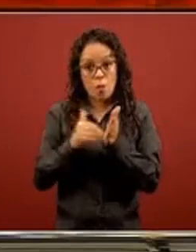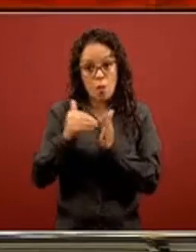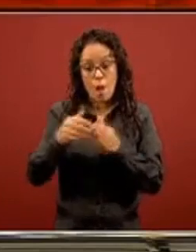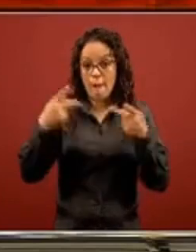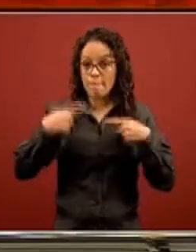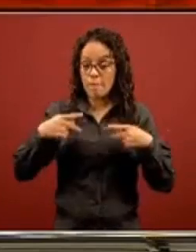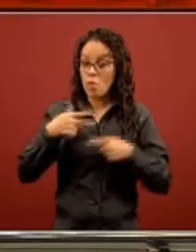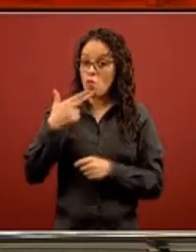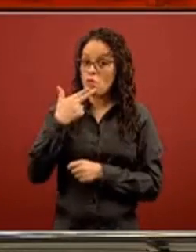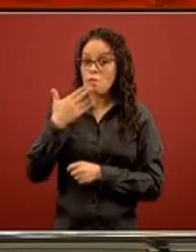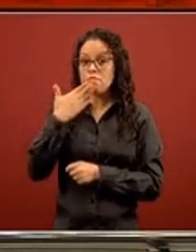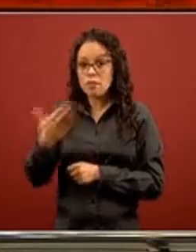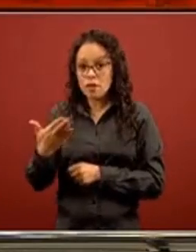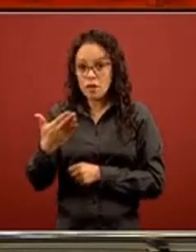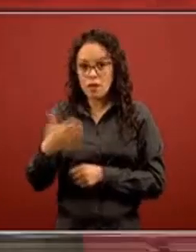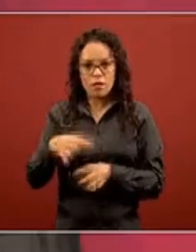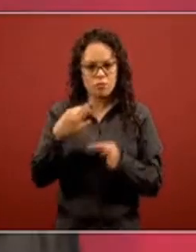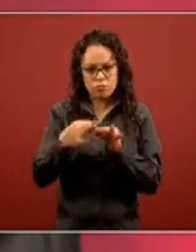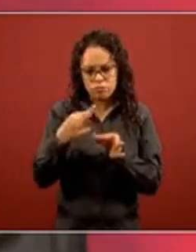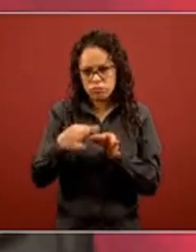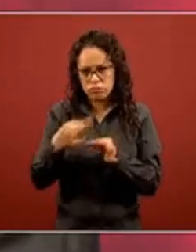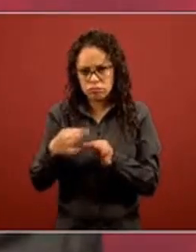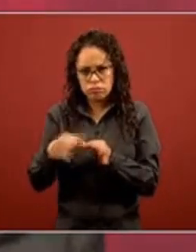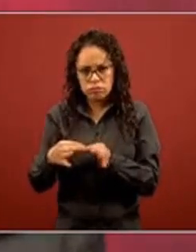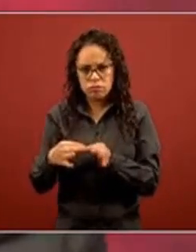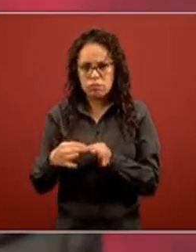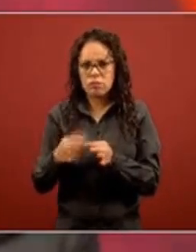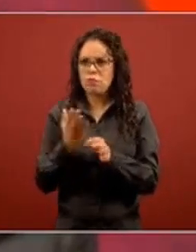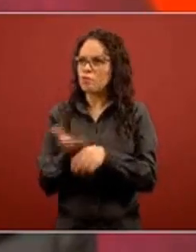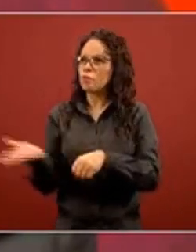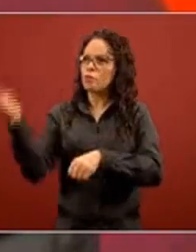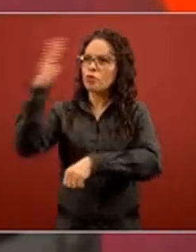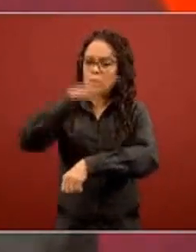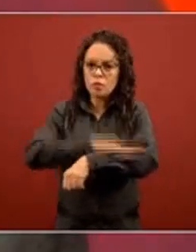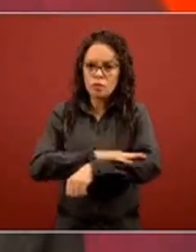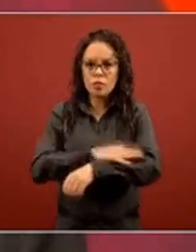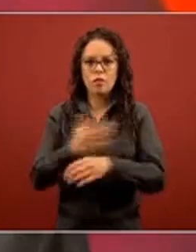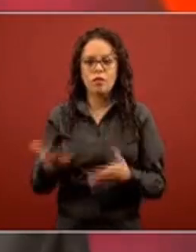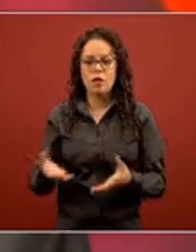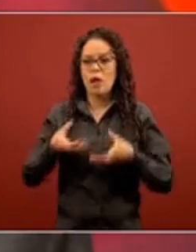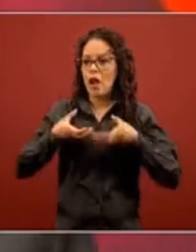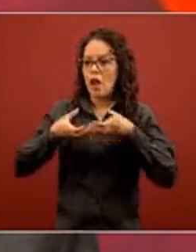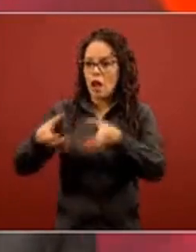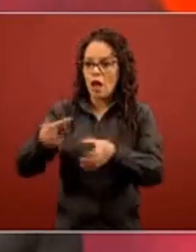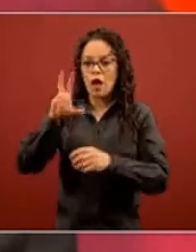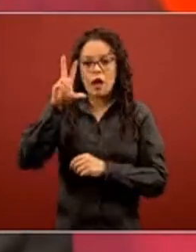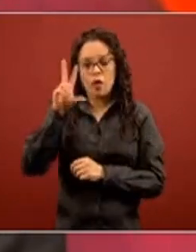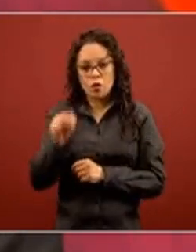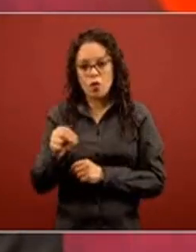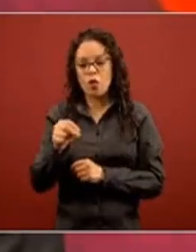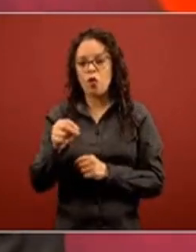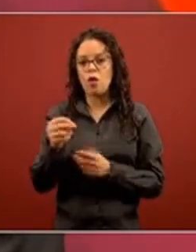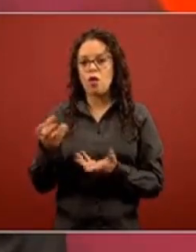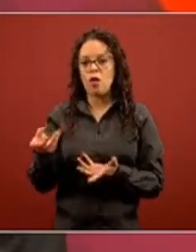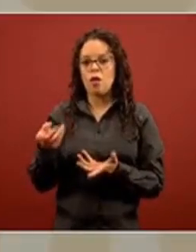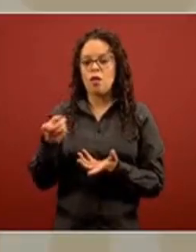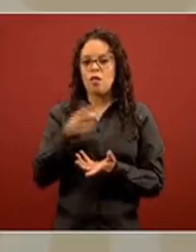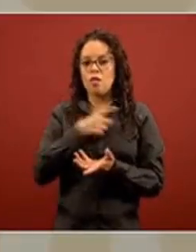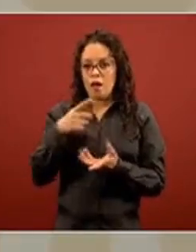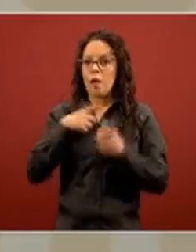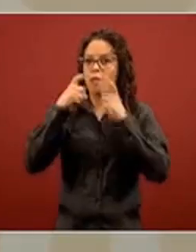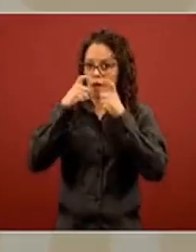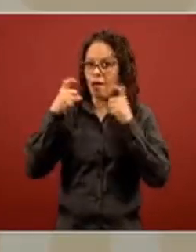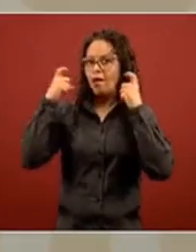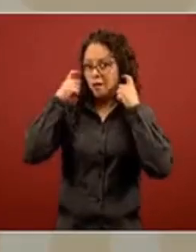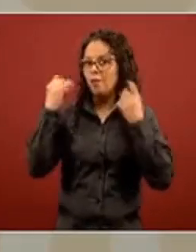tiempo en los sitios públicos, descansar quizá en el espacio privado, no lavarlo para conservar la textura y la